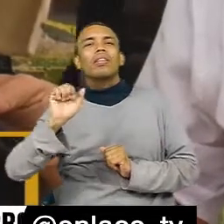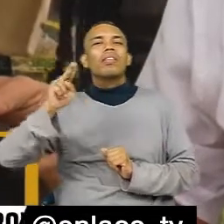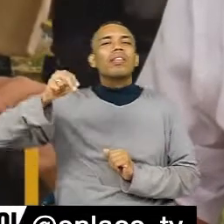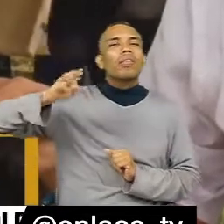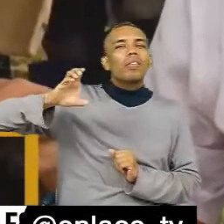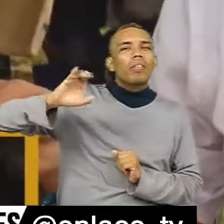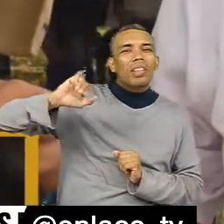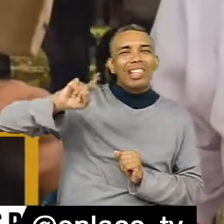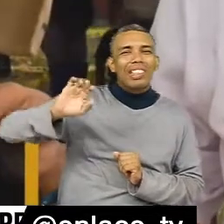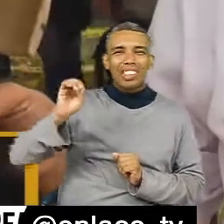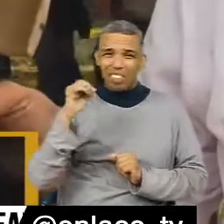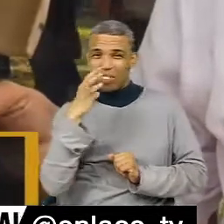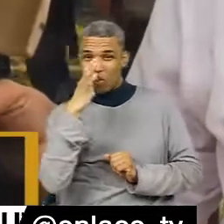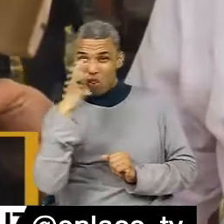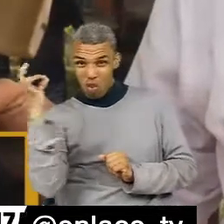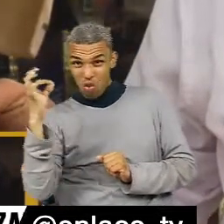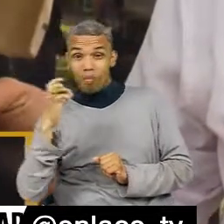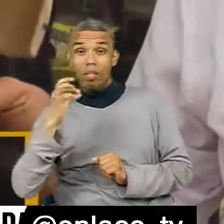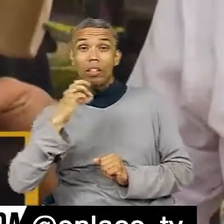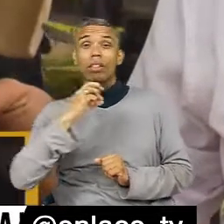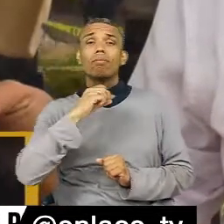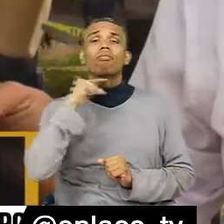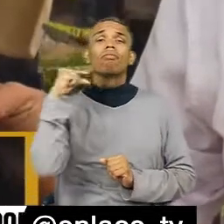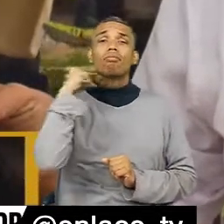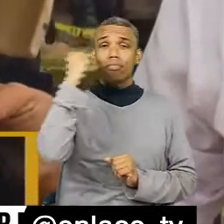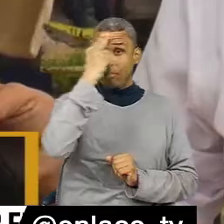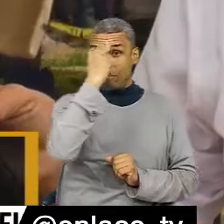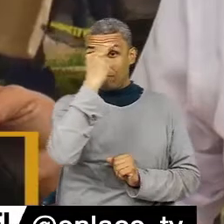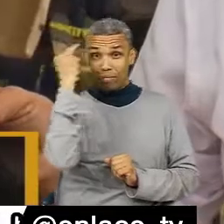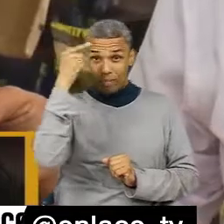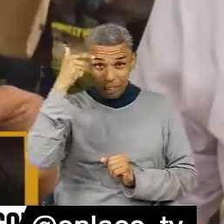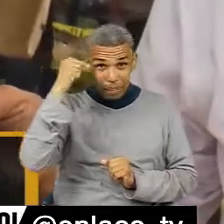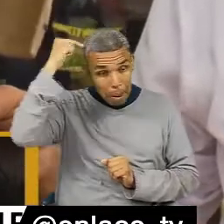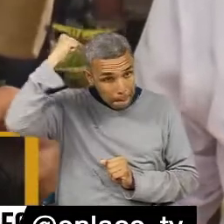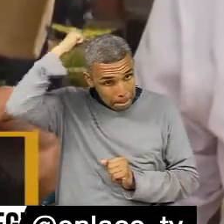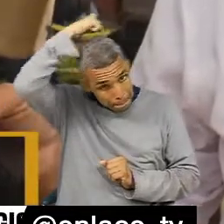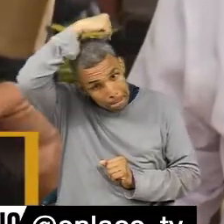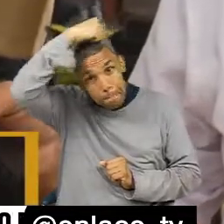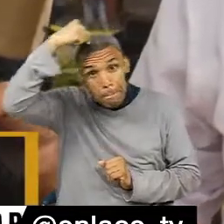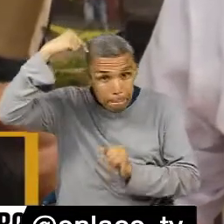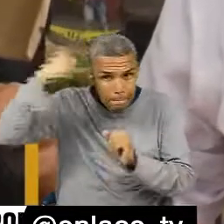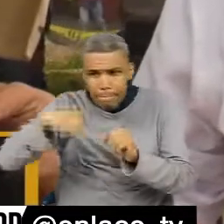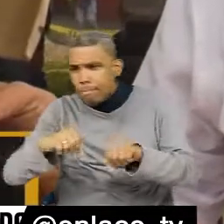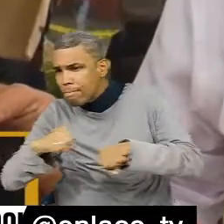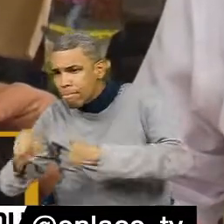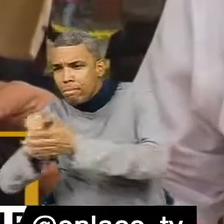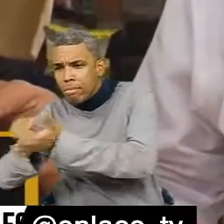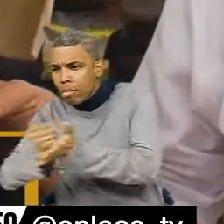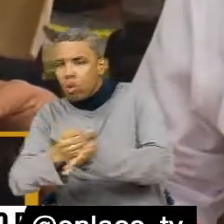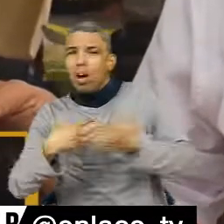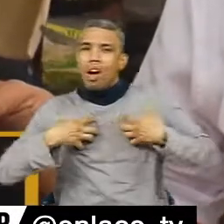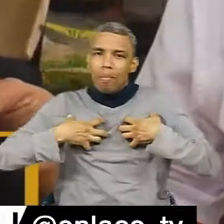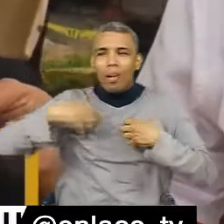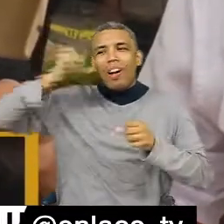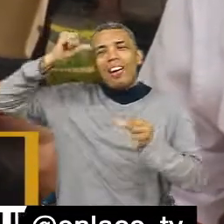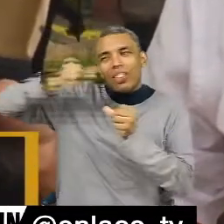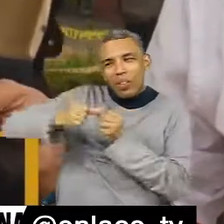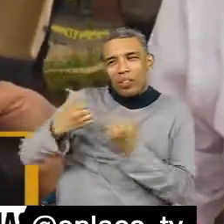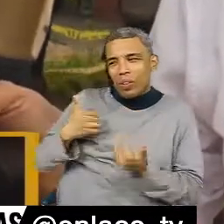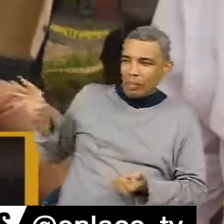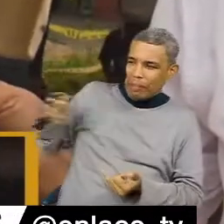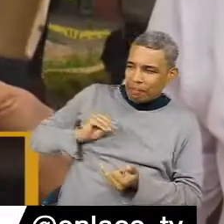animales, haciendo las jornadas de vacunación, ¿cierto? Haciendo estas caminatas, hacen también otras actividades con el fin de tener